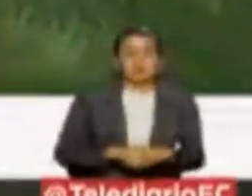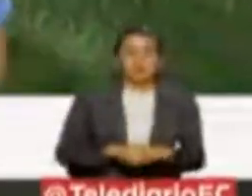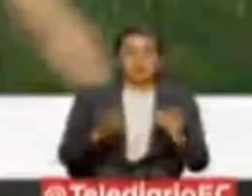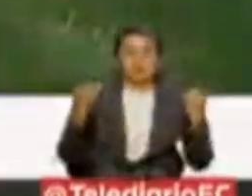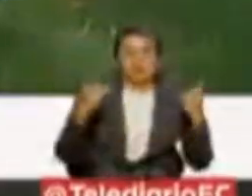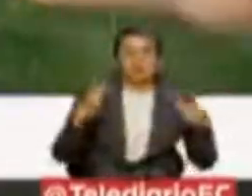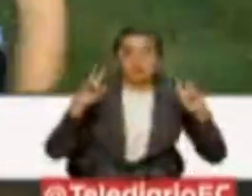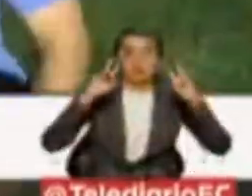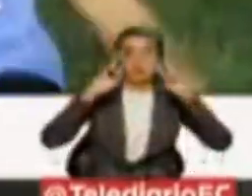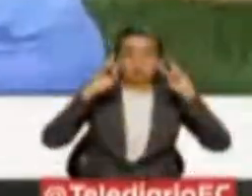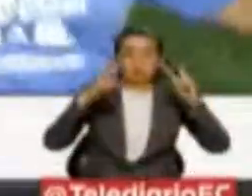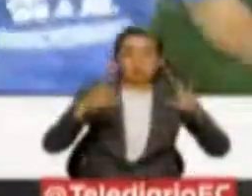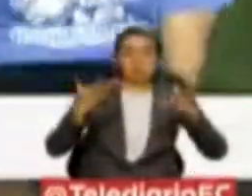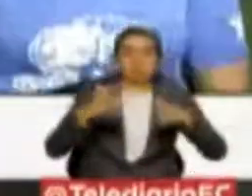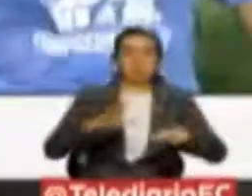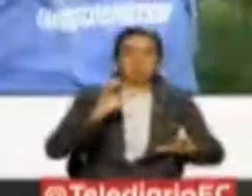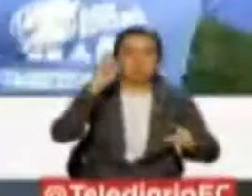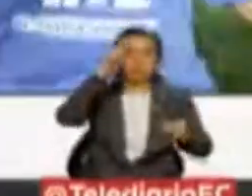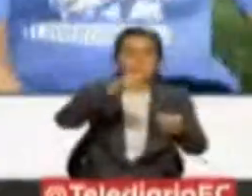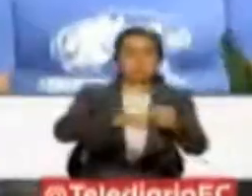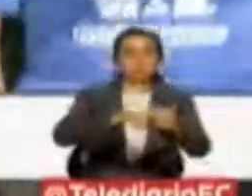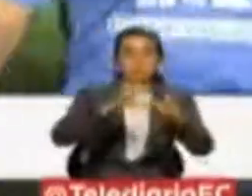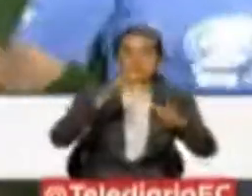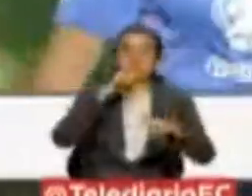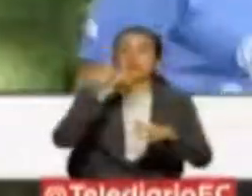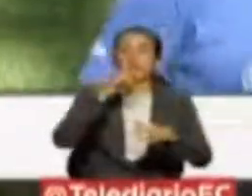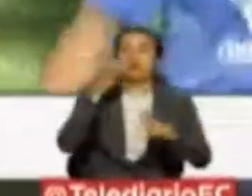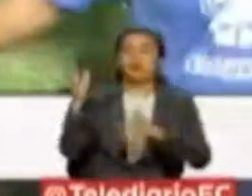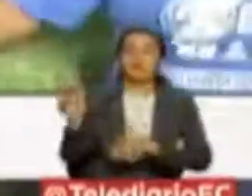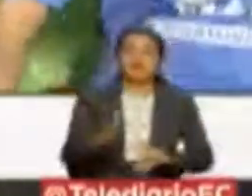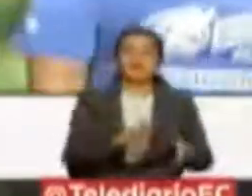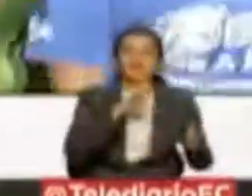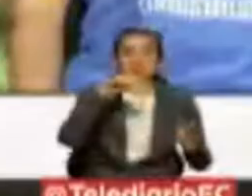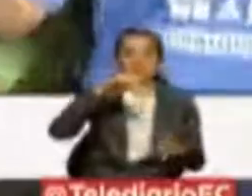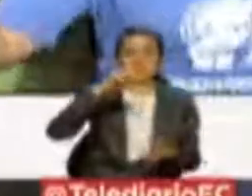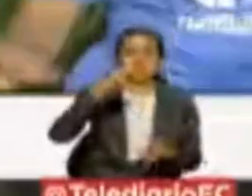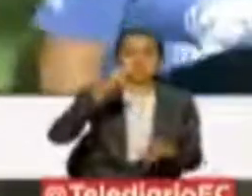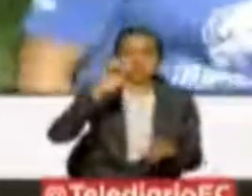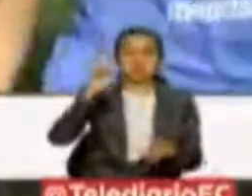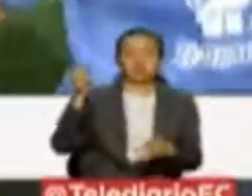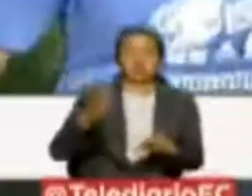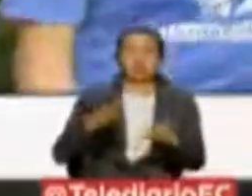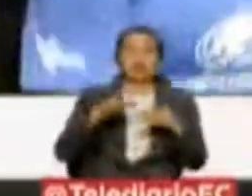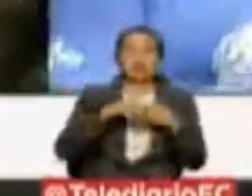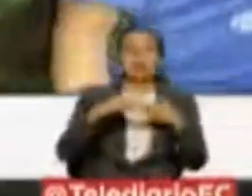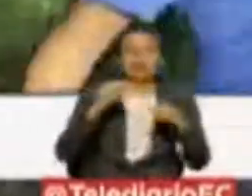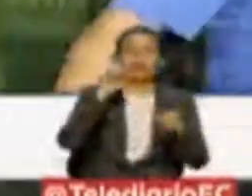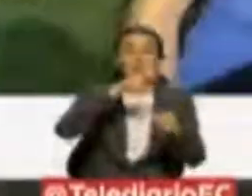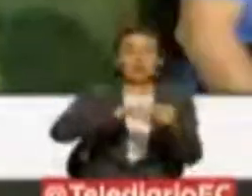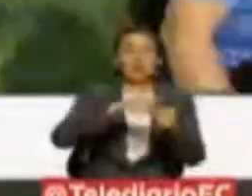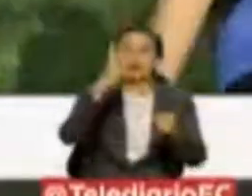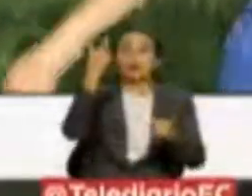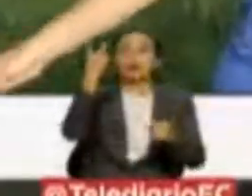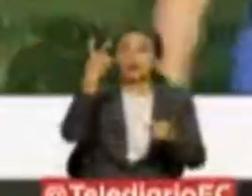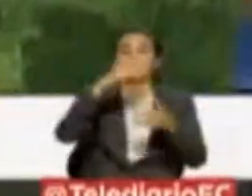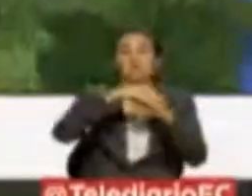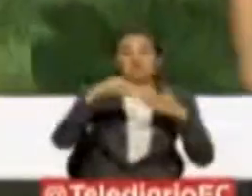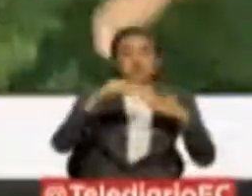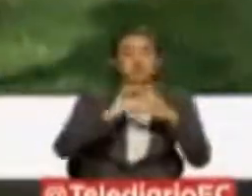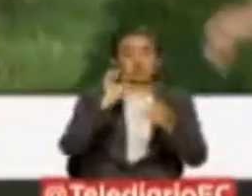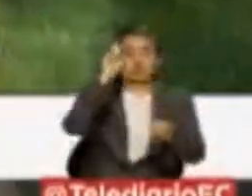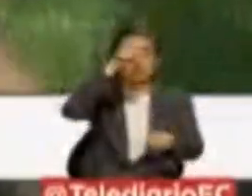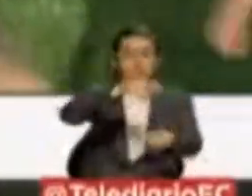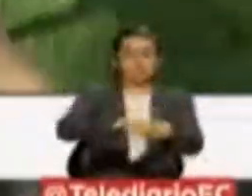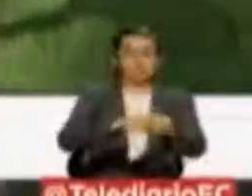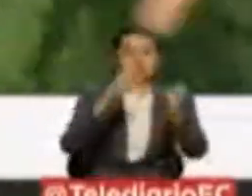estamos receptando las inscripciones en la ciudad de La Tacunga, en Mega Popular. Y el costo de la inscripción es de $12, pero todos los